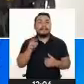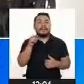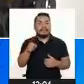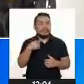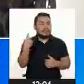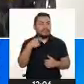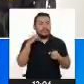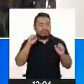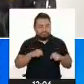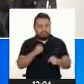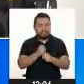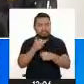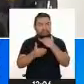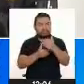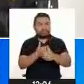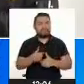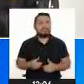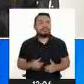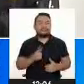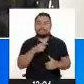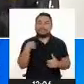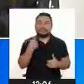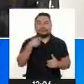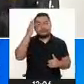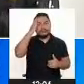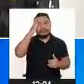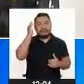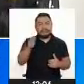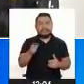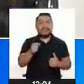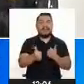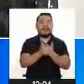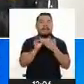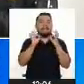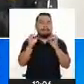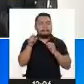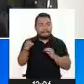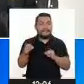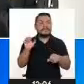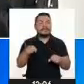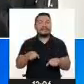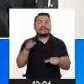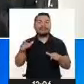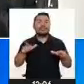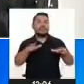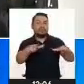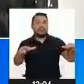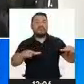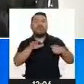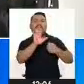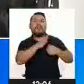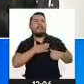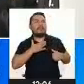estamos. Para eso estamos. Sabemos que estas fieras salvajes van a defender su territorio como lo